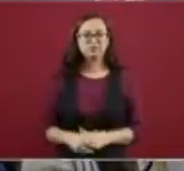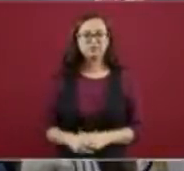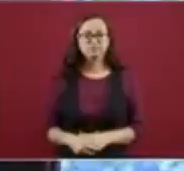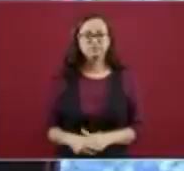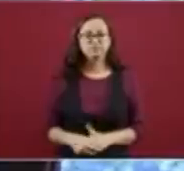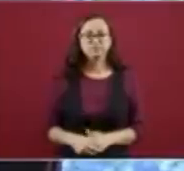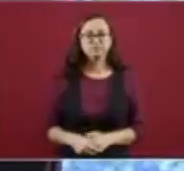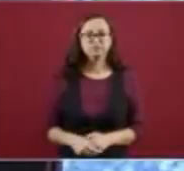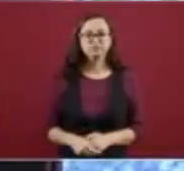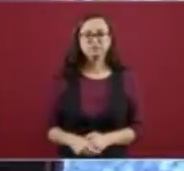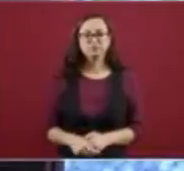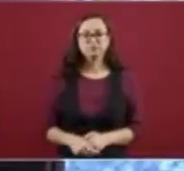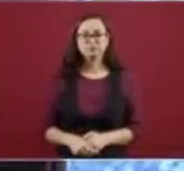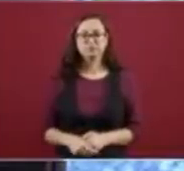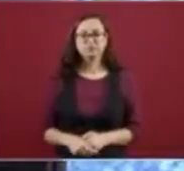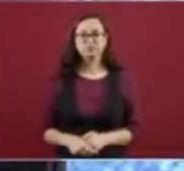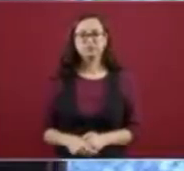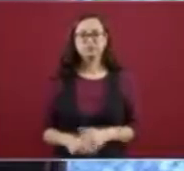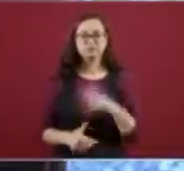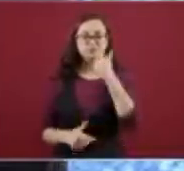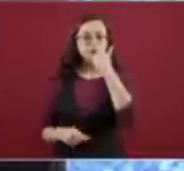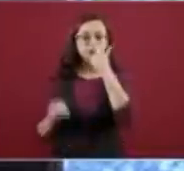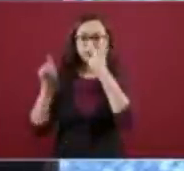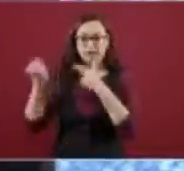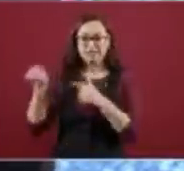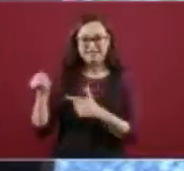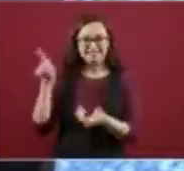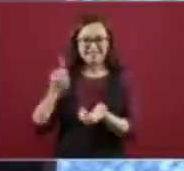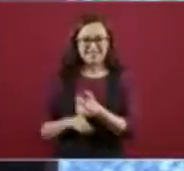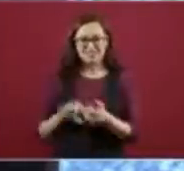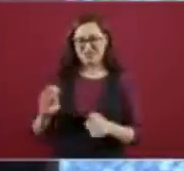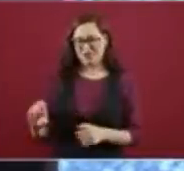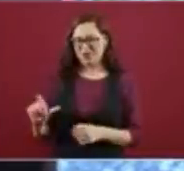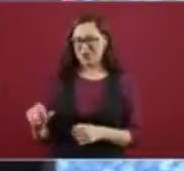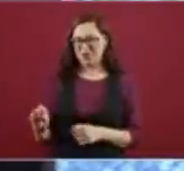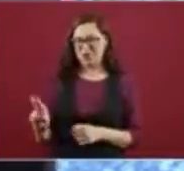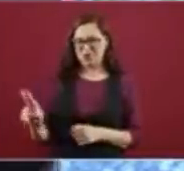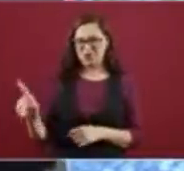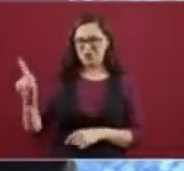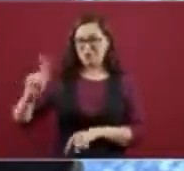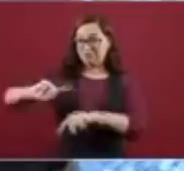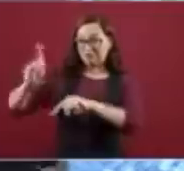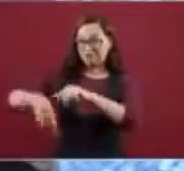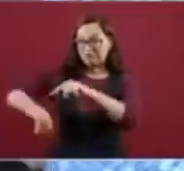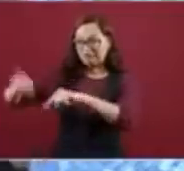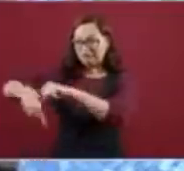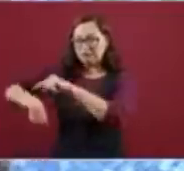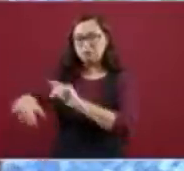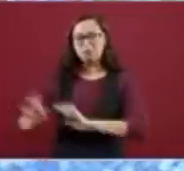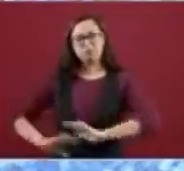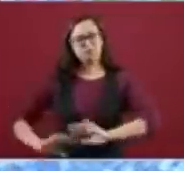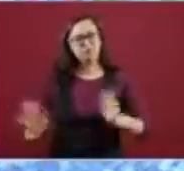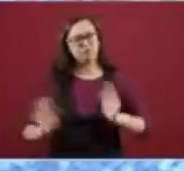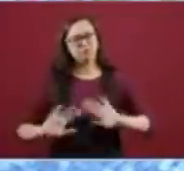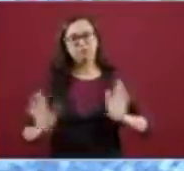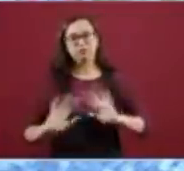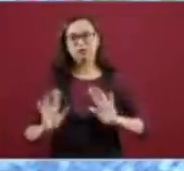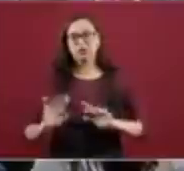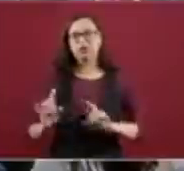el club hípico. También todo esto es importante aclararlo, porque si